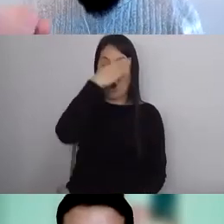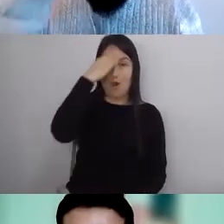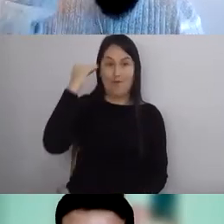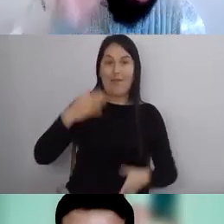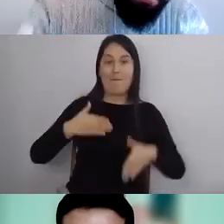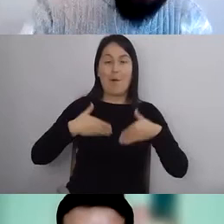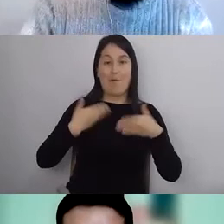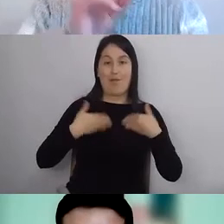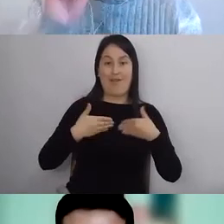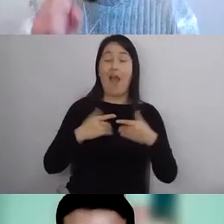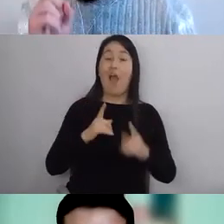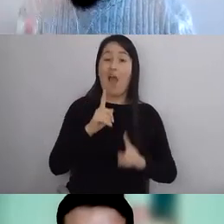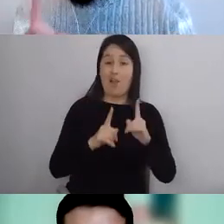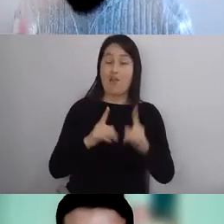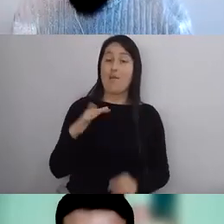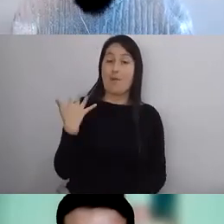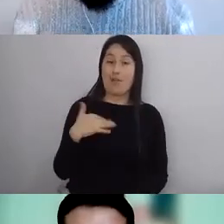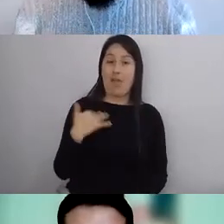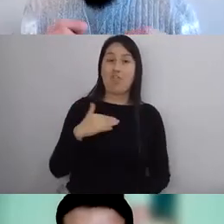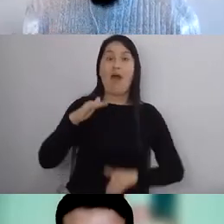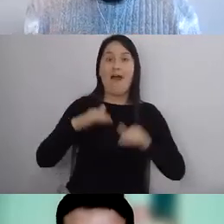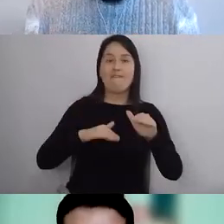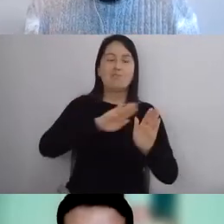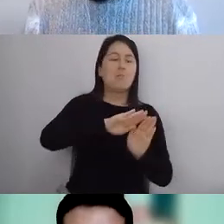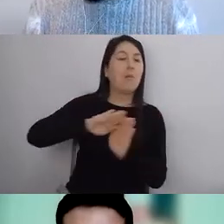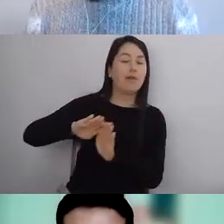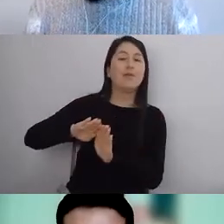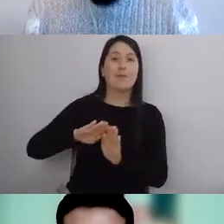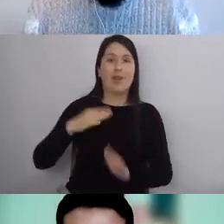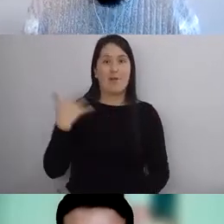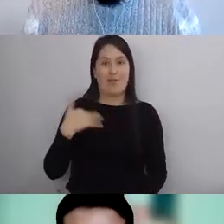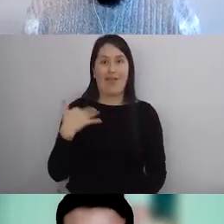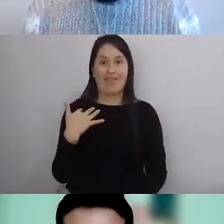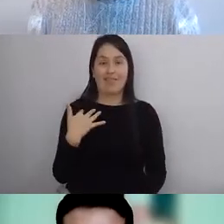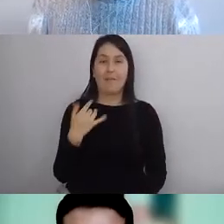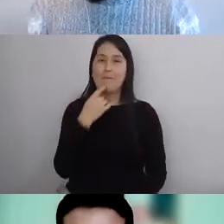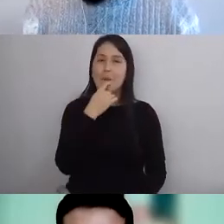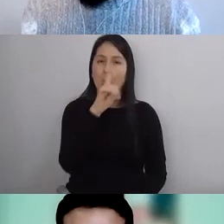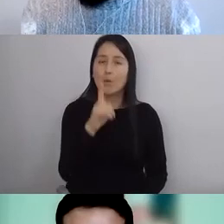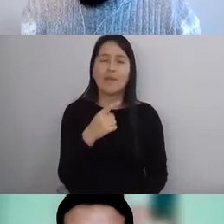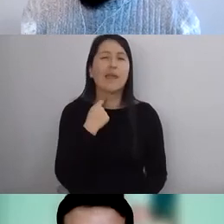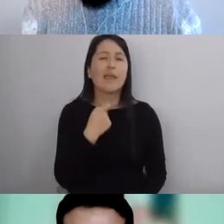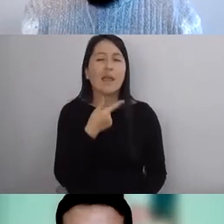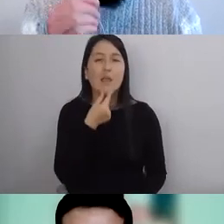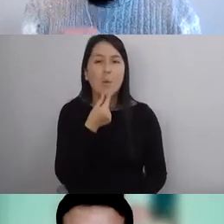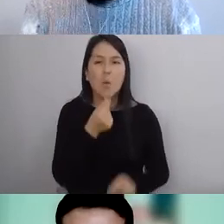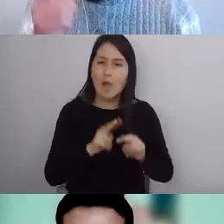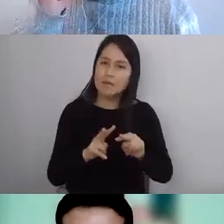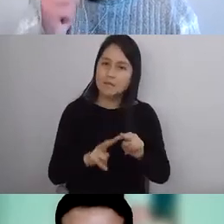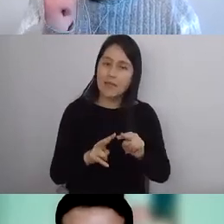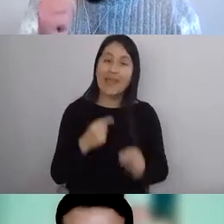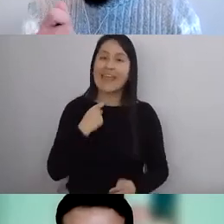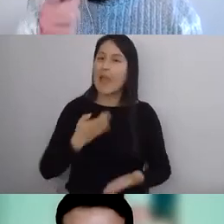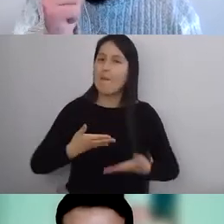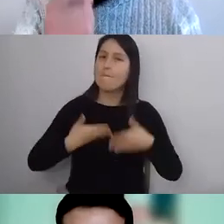motivación, algo muy importante que a veces se deja de lado. Pregúntate, ¿qué me gusta hacer? ¿Qué me motiva a hacer? Porque así